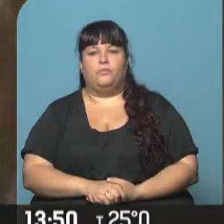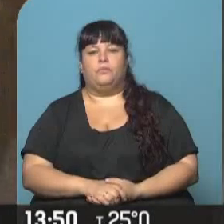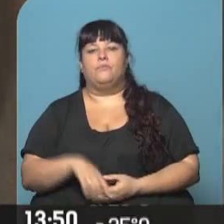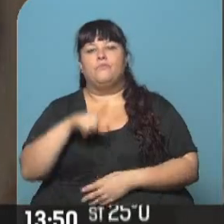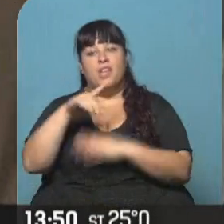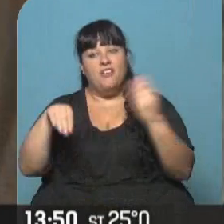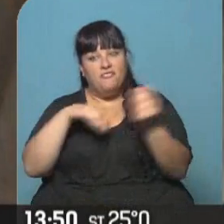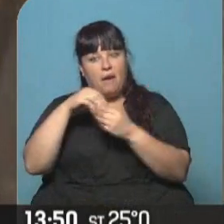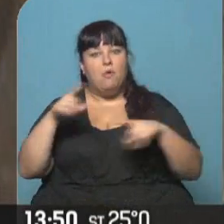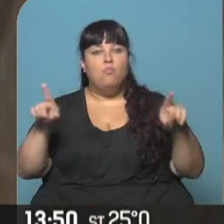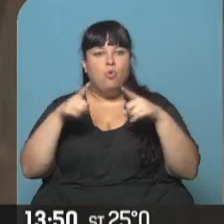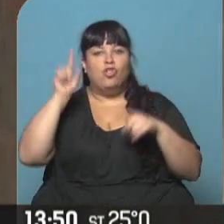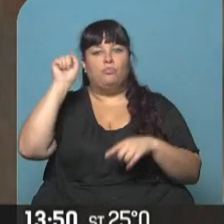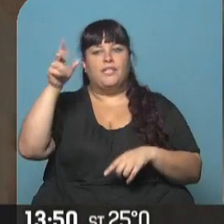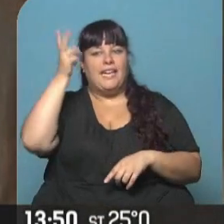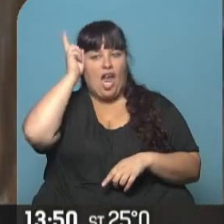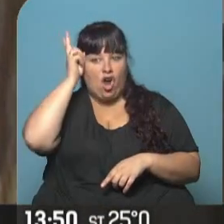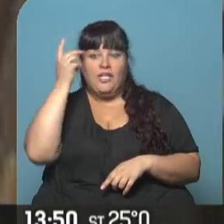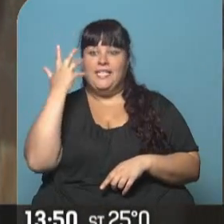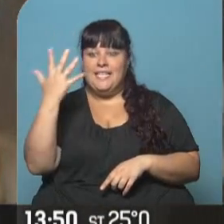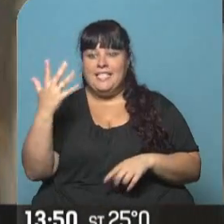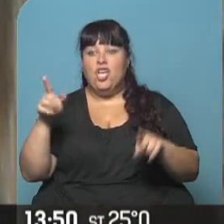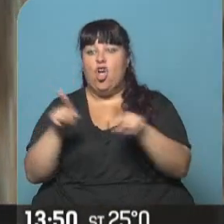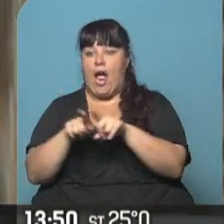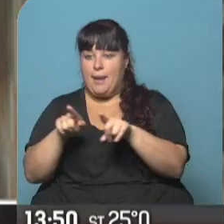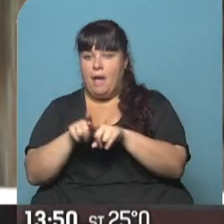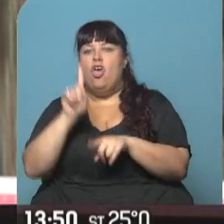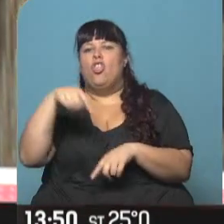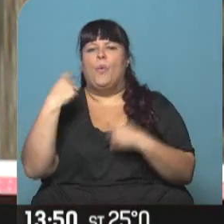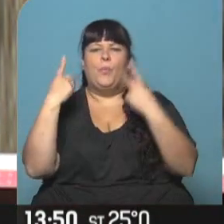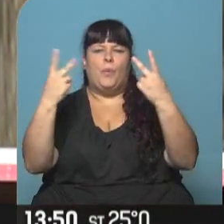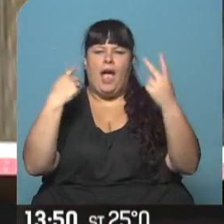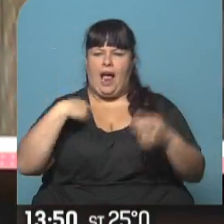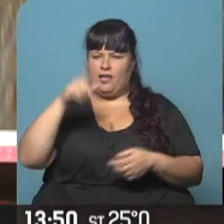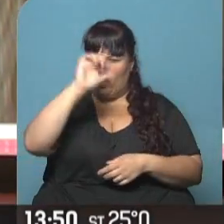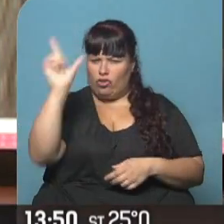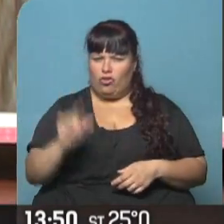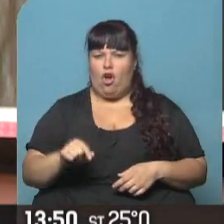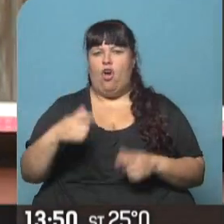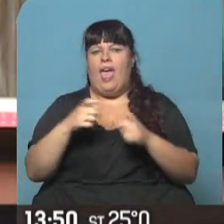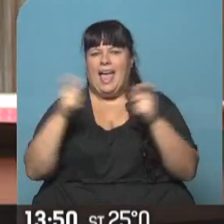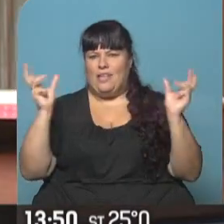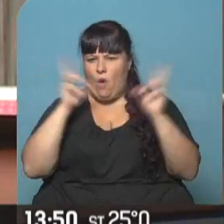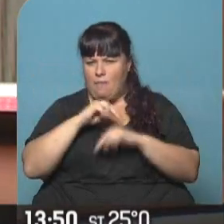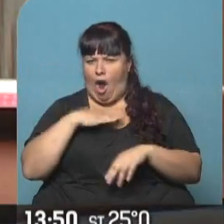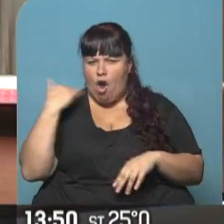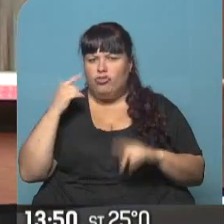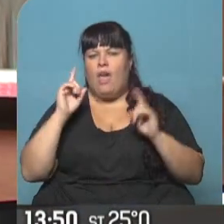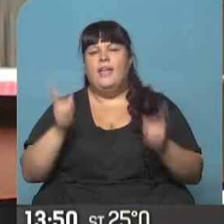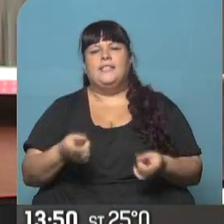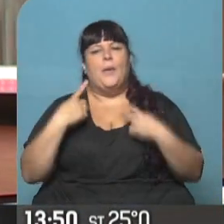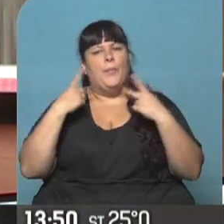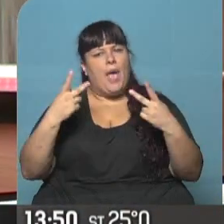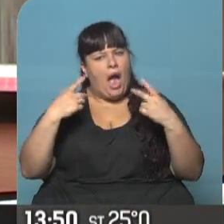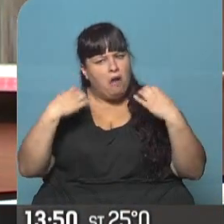Son una familia de músicos de Necochea, 5 de ellos son hermanos, vienen de girar por toda la Argentina, agotando localidades, también tuvieron una gira